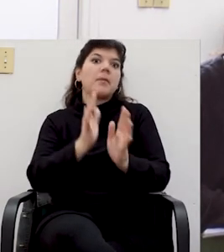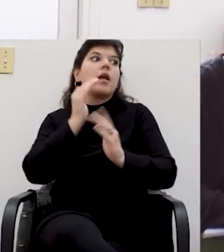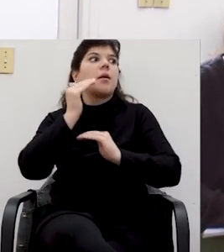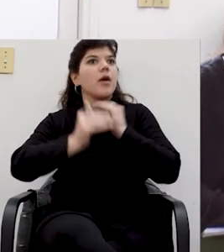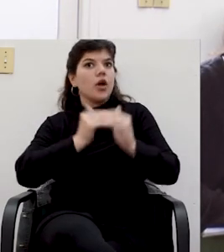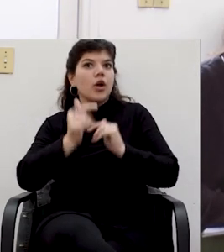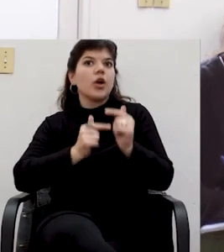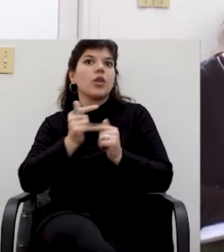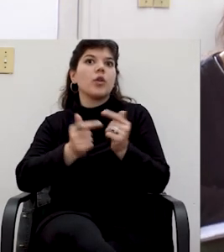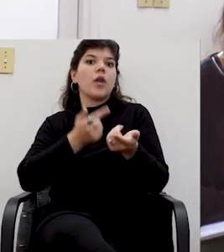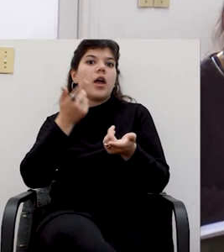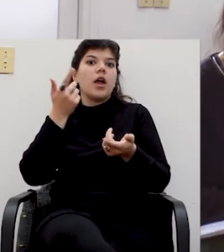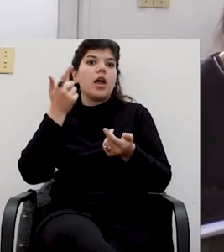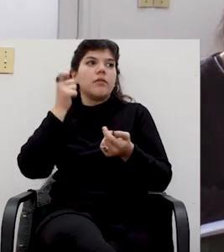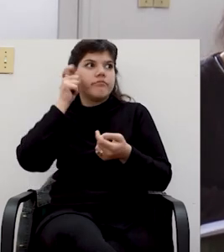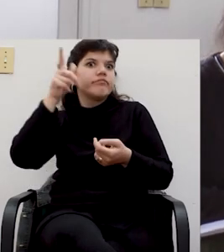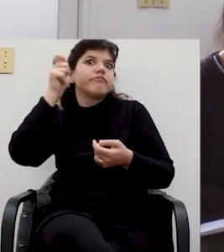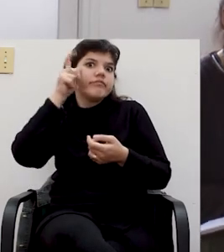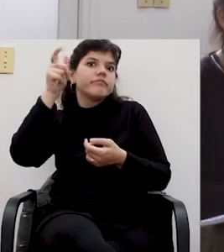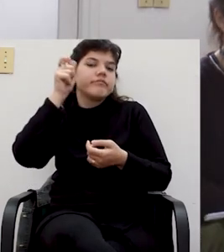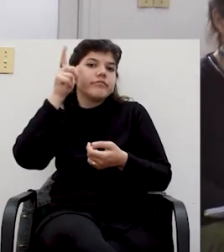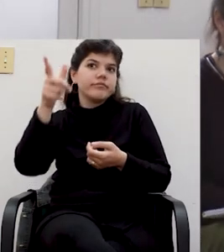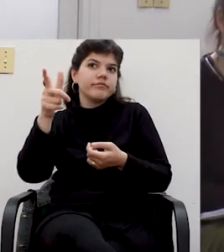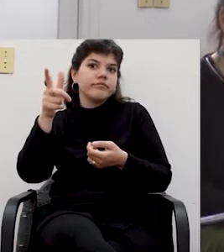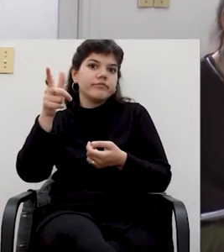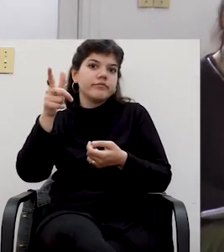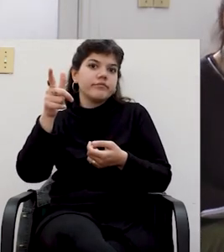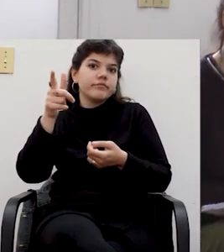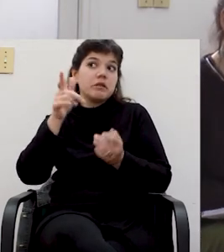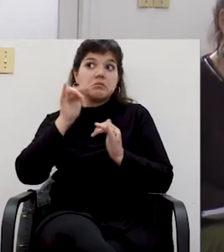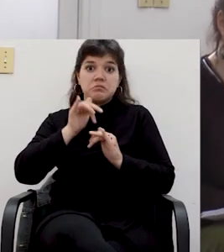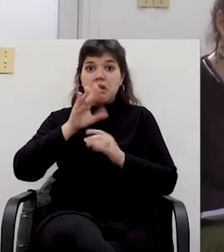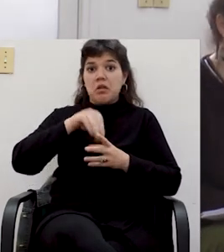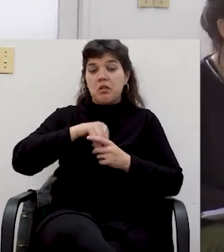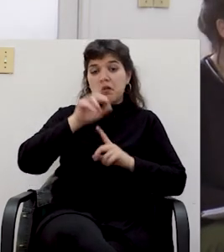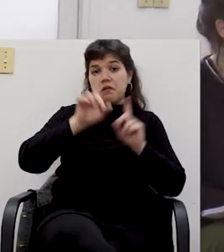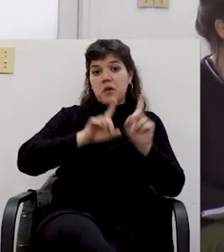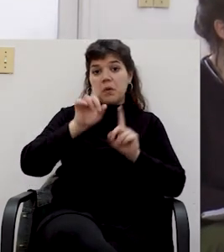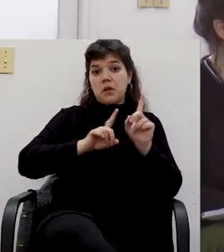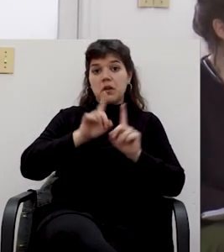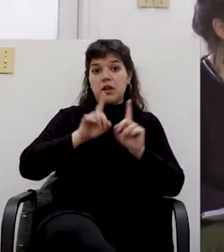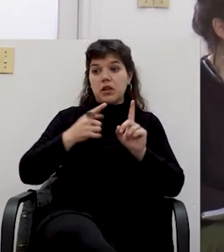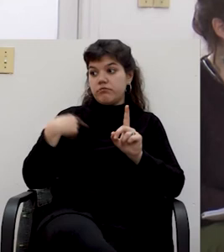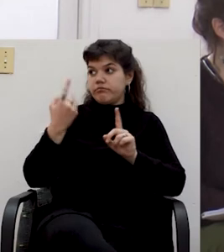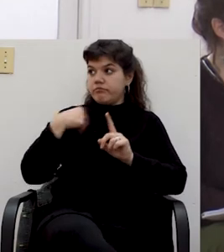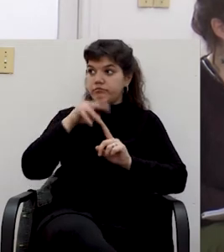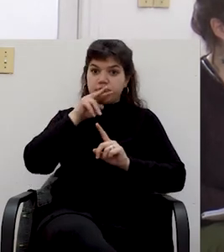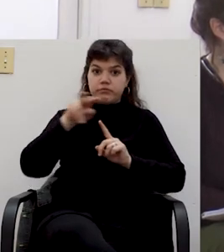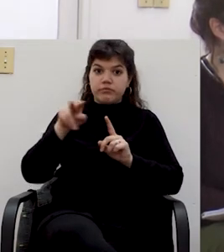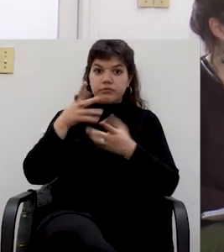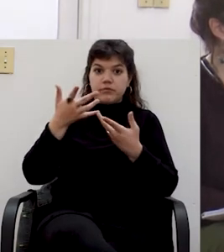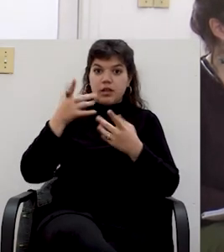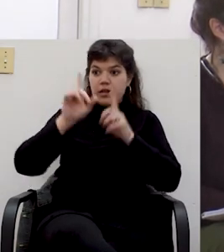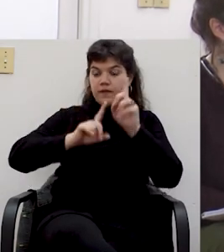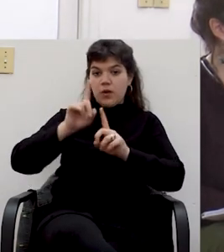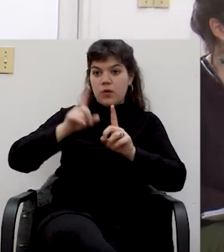generando intelectuales. Si bien nuestra universidad, en eso, si nosotros miramos las